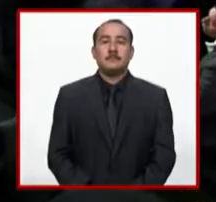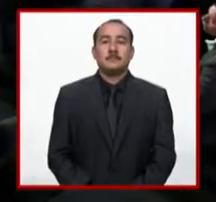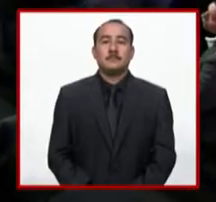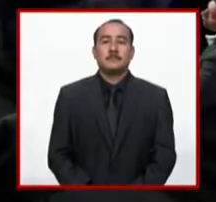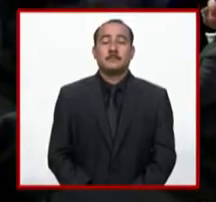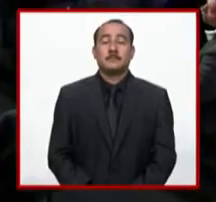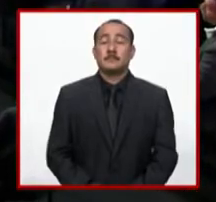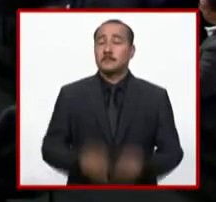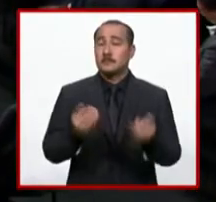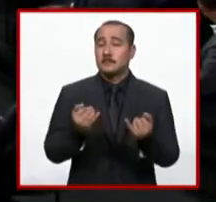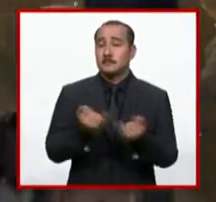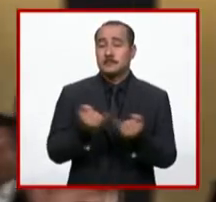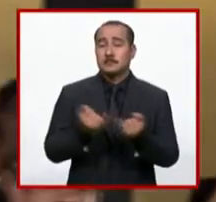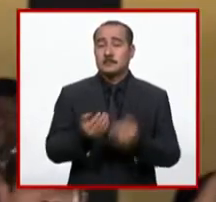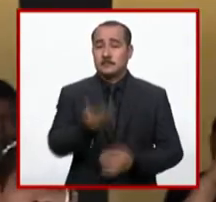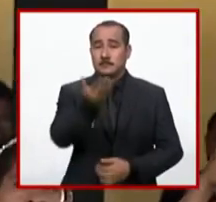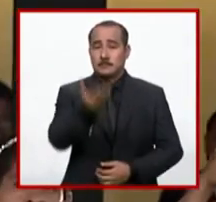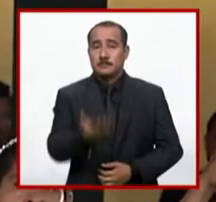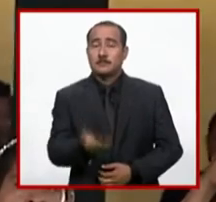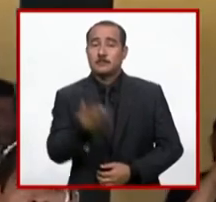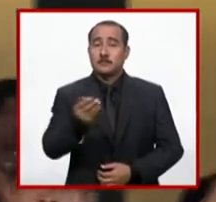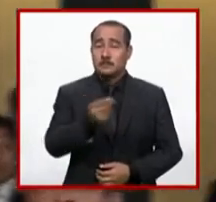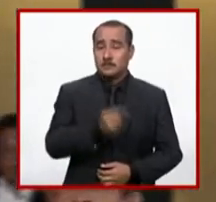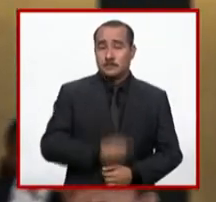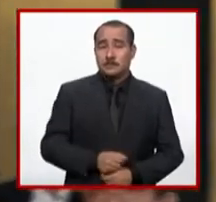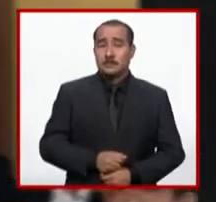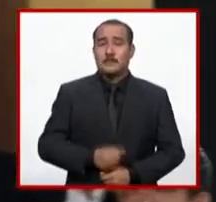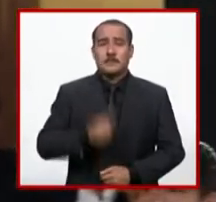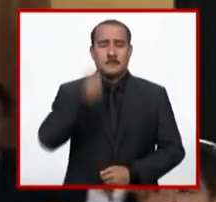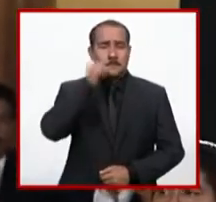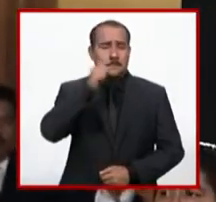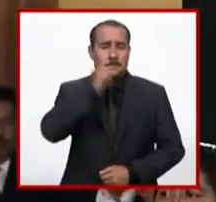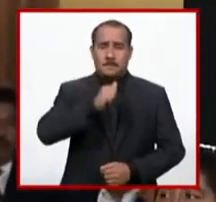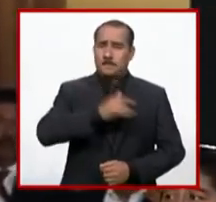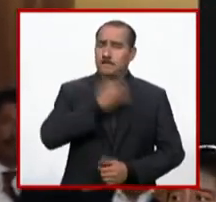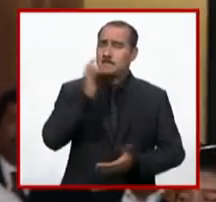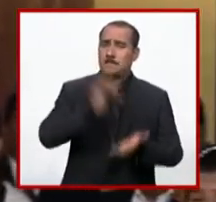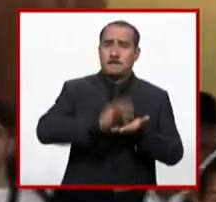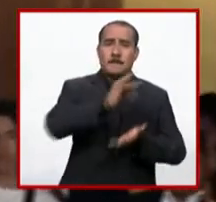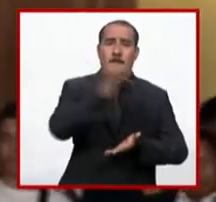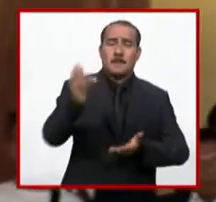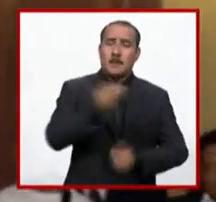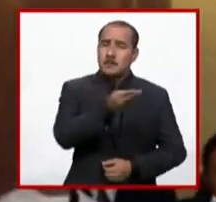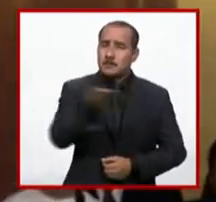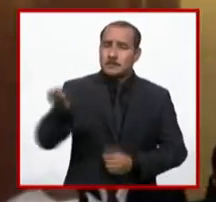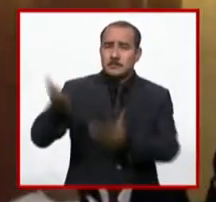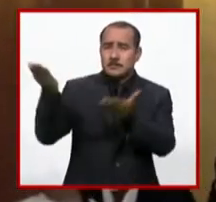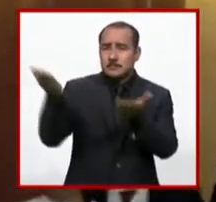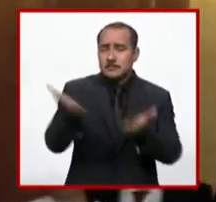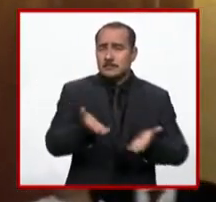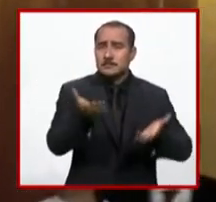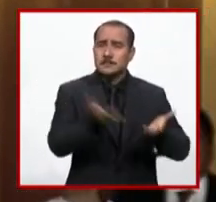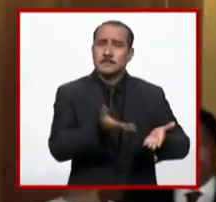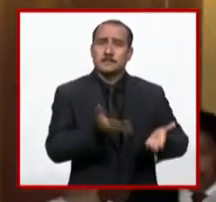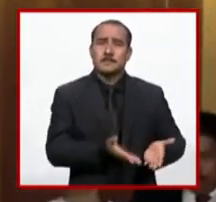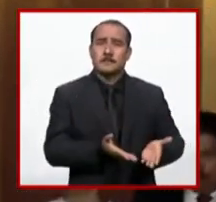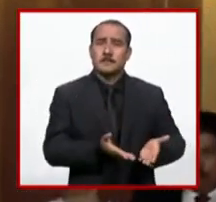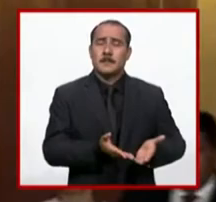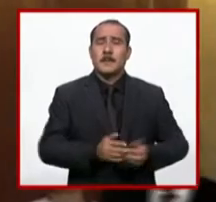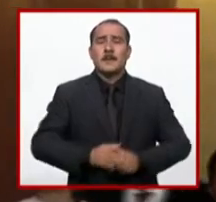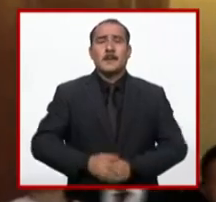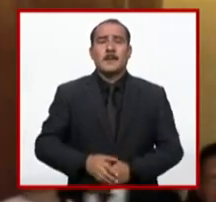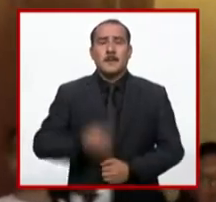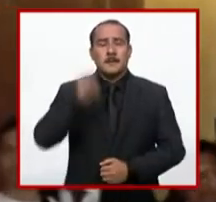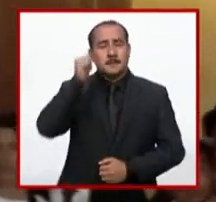Y por supuesto, a quienes agradecemos siempre su presencia y en donde